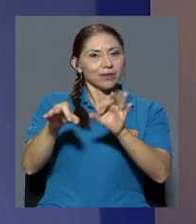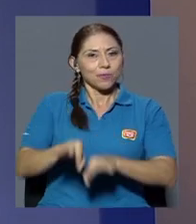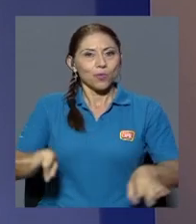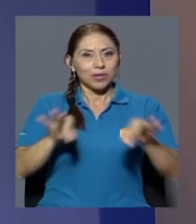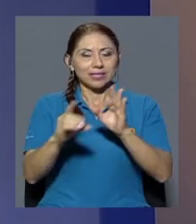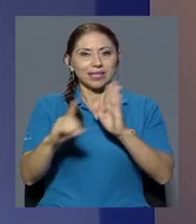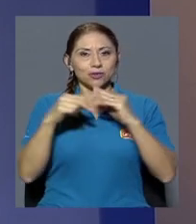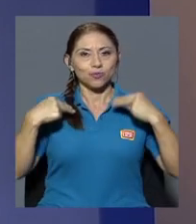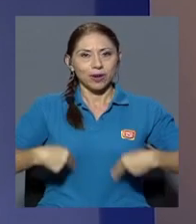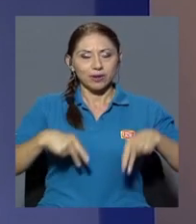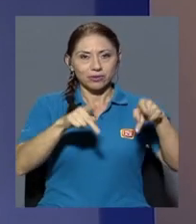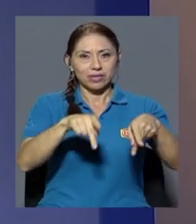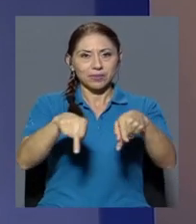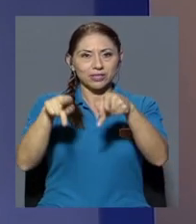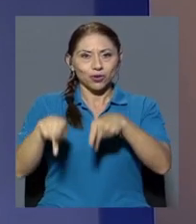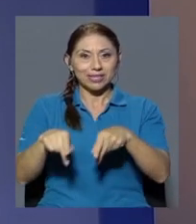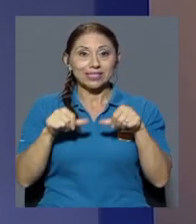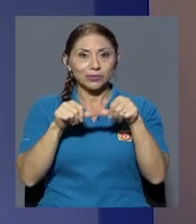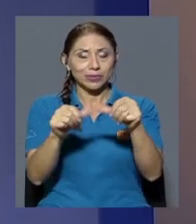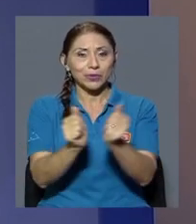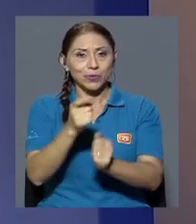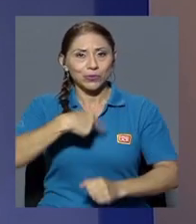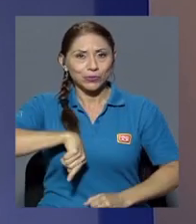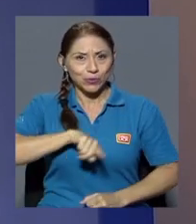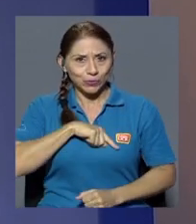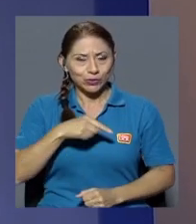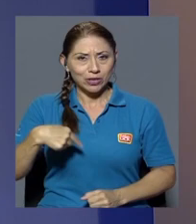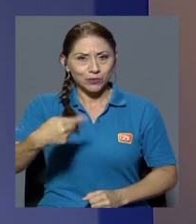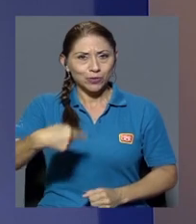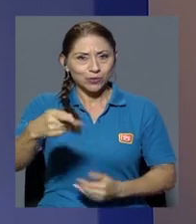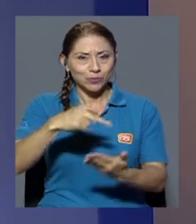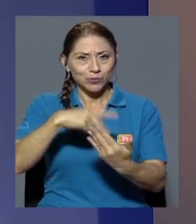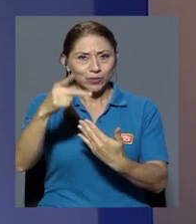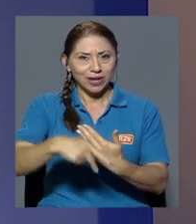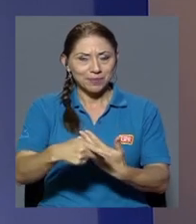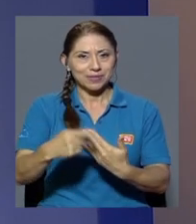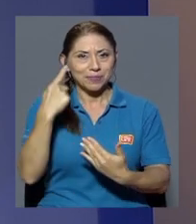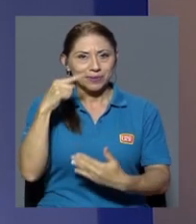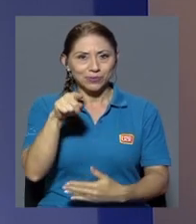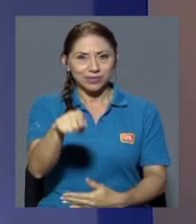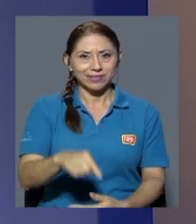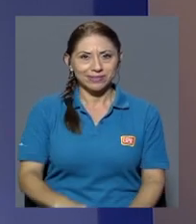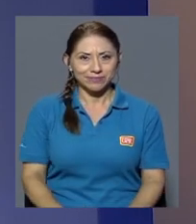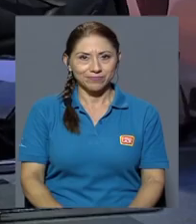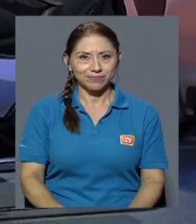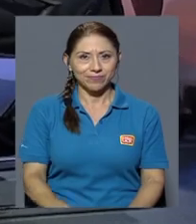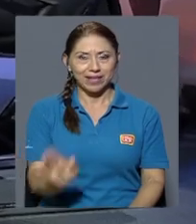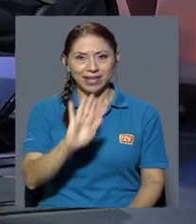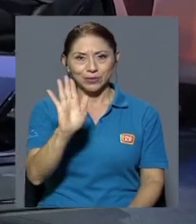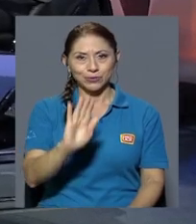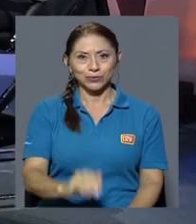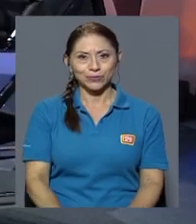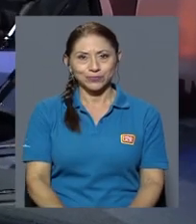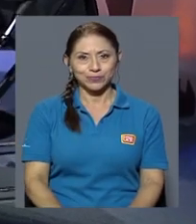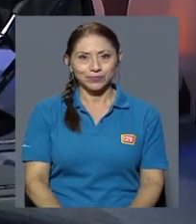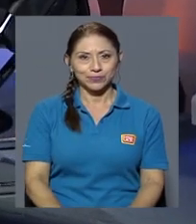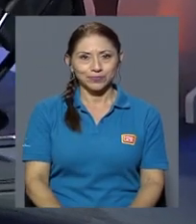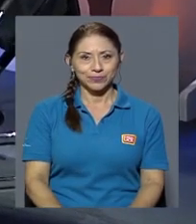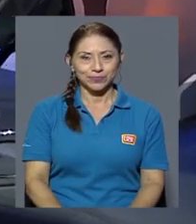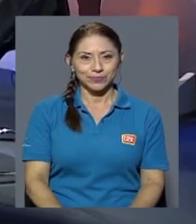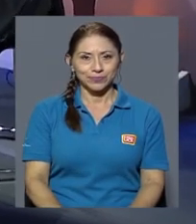humanos de las personas siga con nosotros en los próximos programas que tendremos para usted adiós